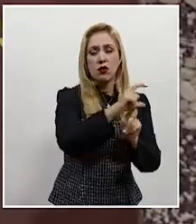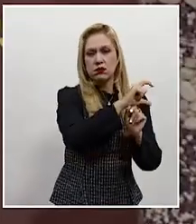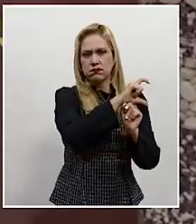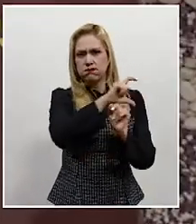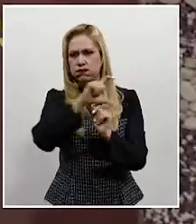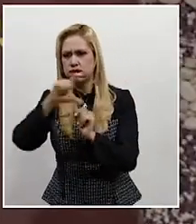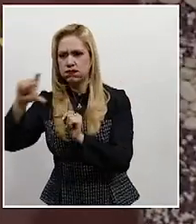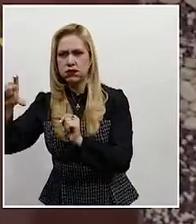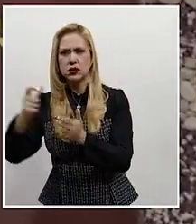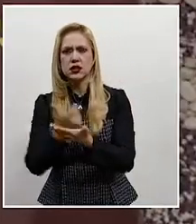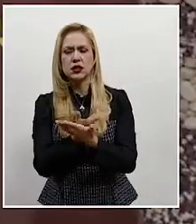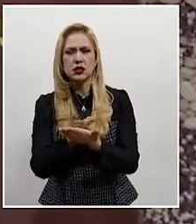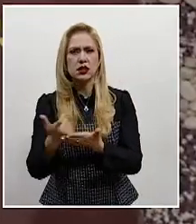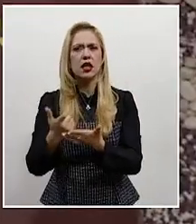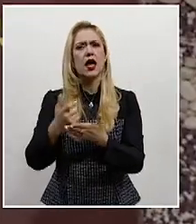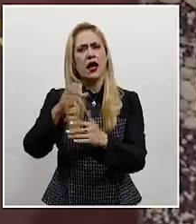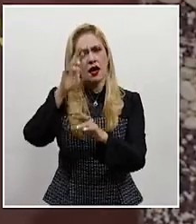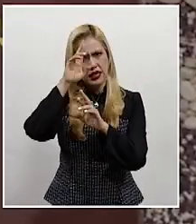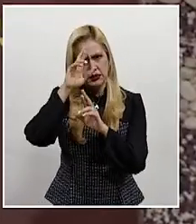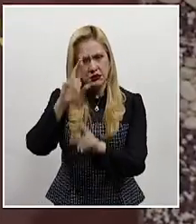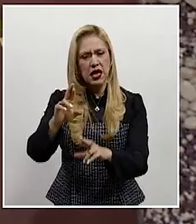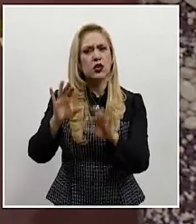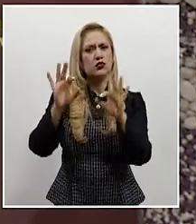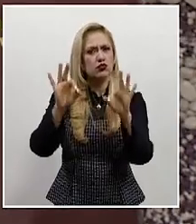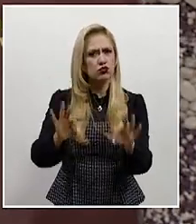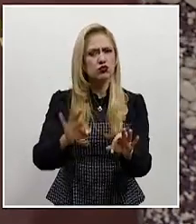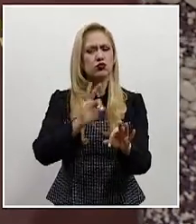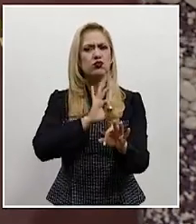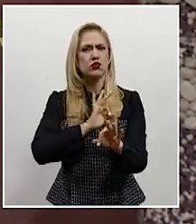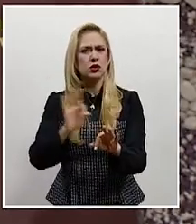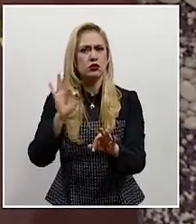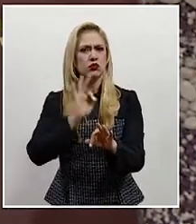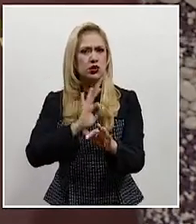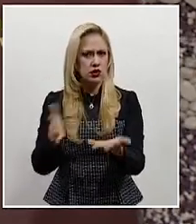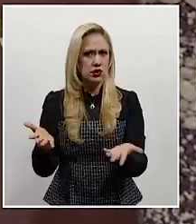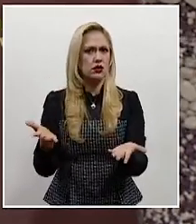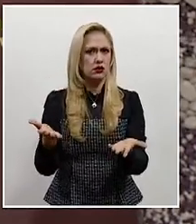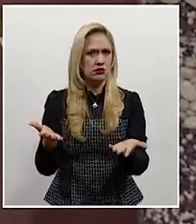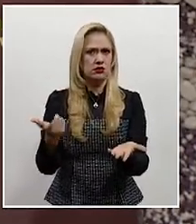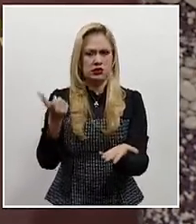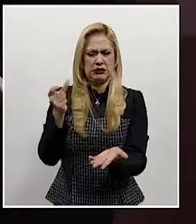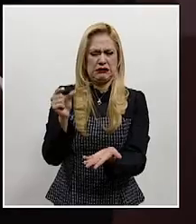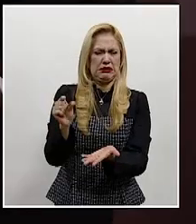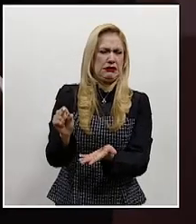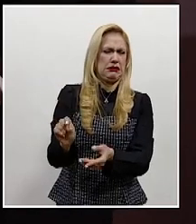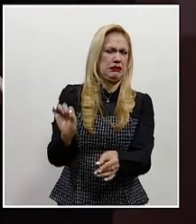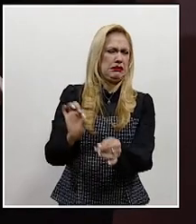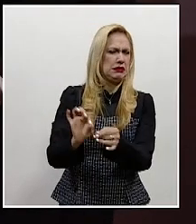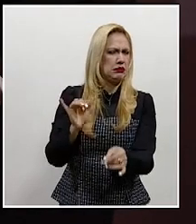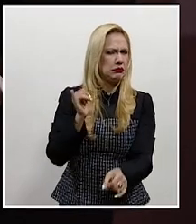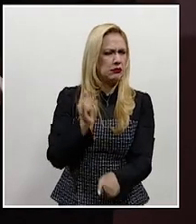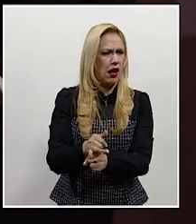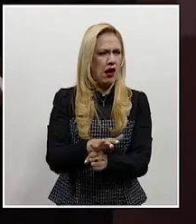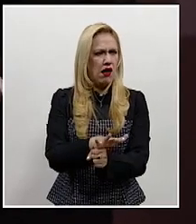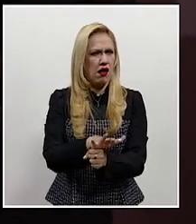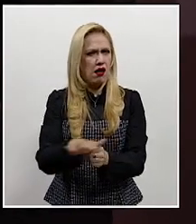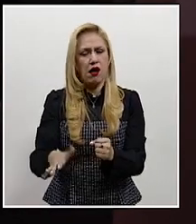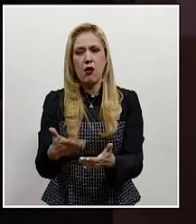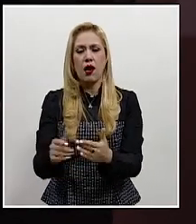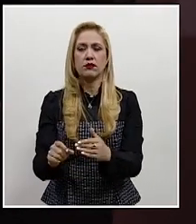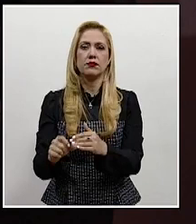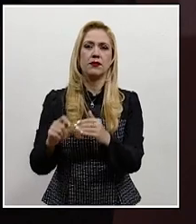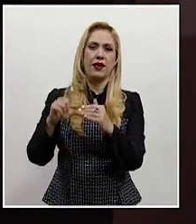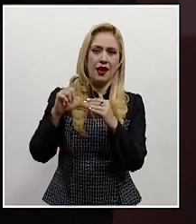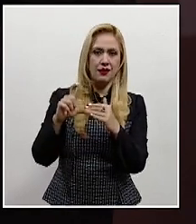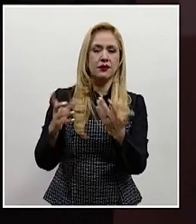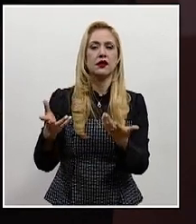salarios dignos, competitivos con otros países, tema de los sindicatos, la procuración pronta y expedita entre